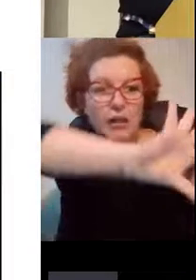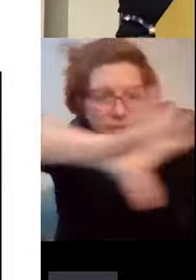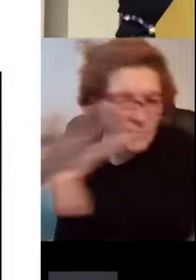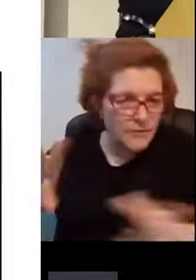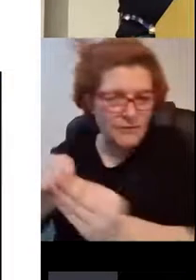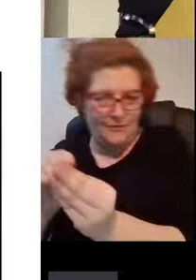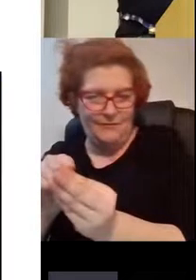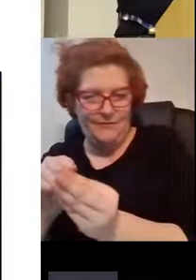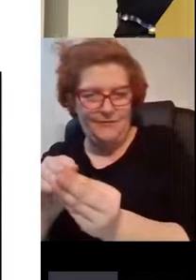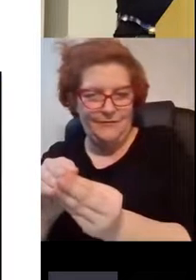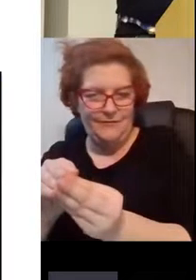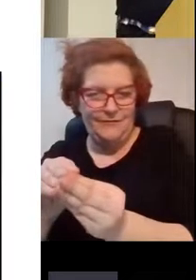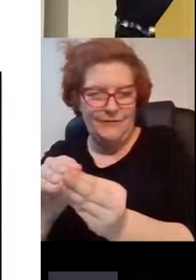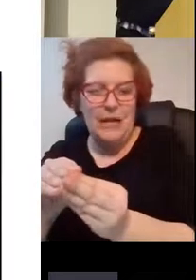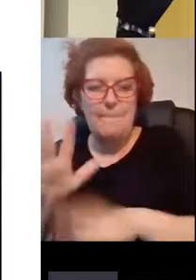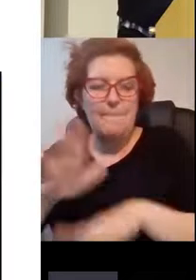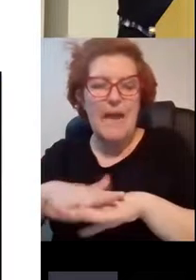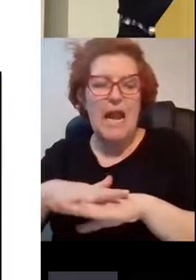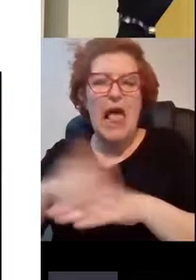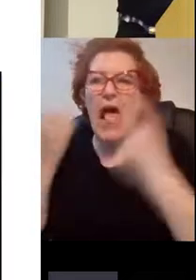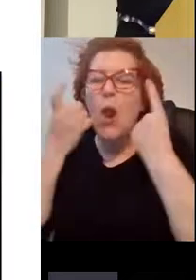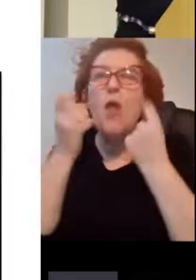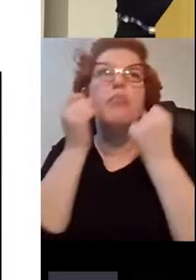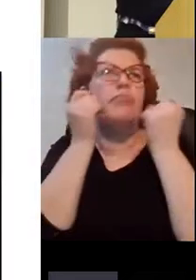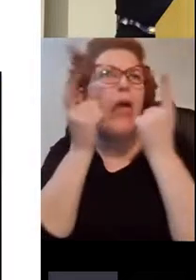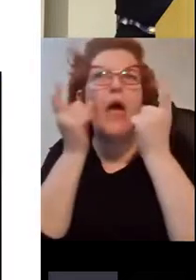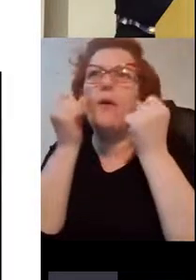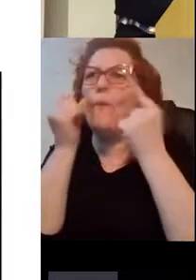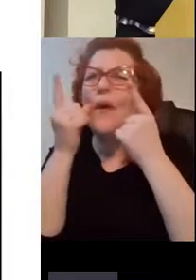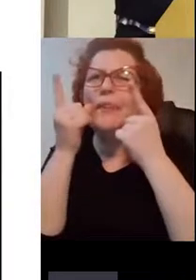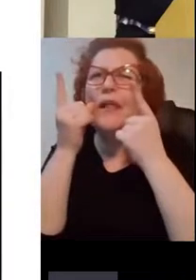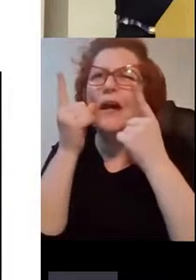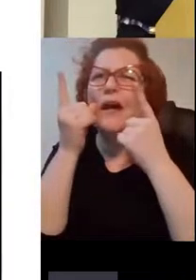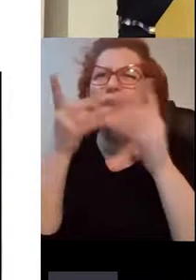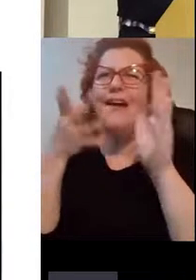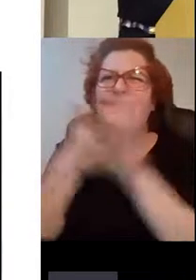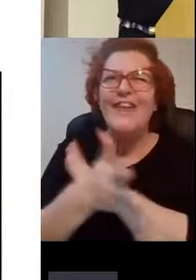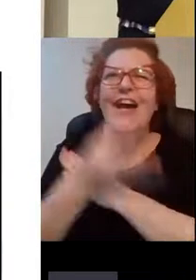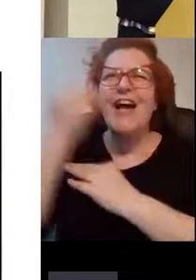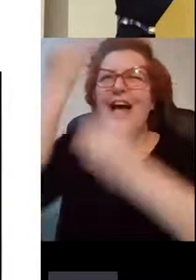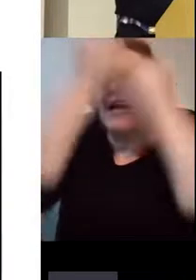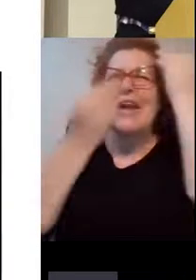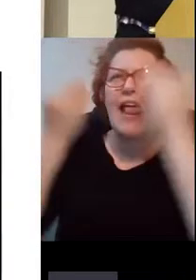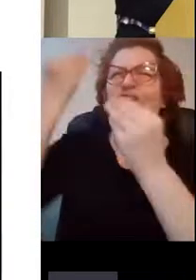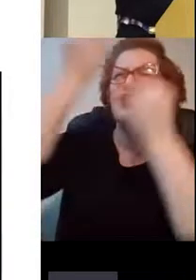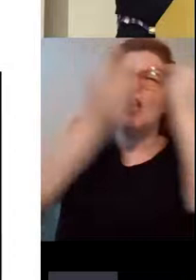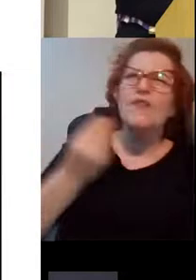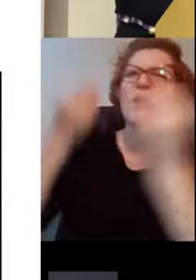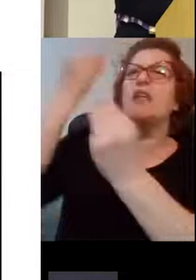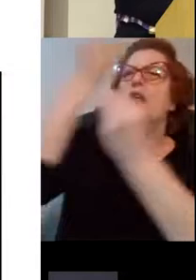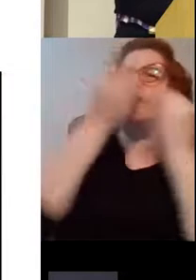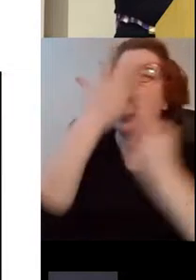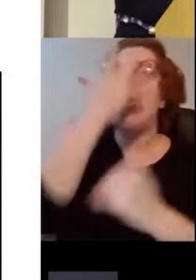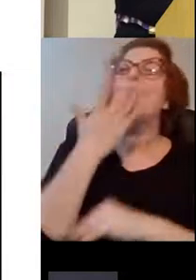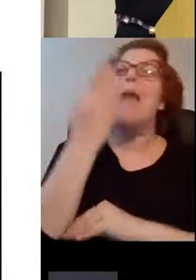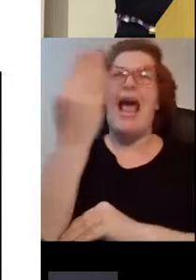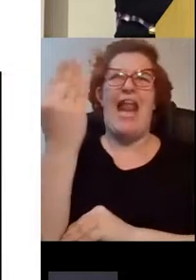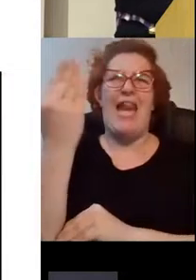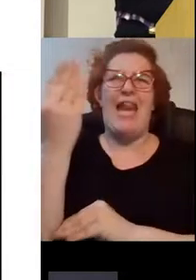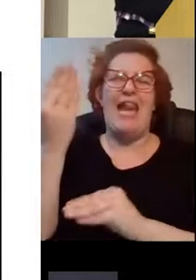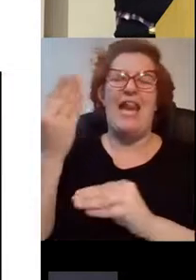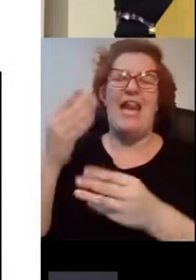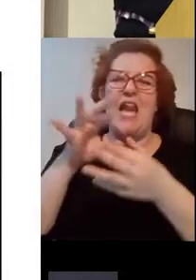¿Para qué? Para que vayan viendo también cómo están reflexionando sobre la imagen o sobre un aspecto relativo a la